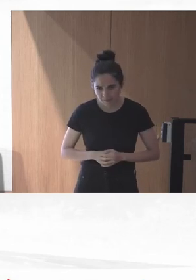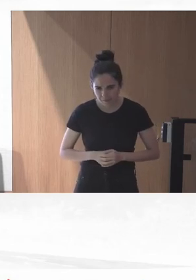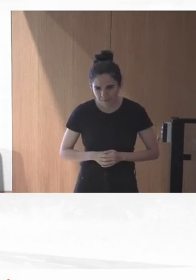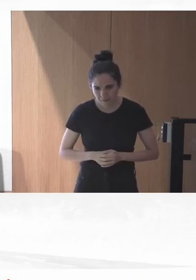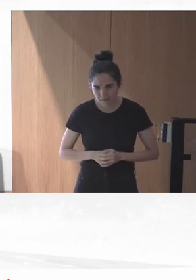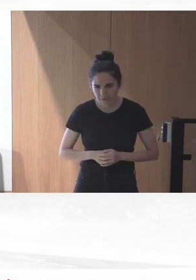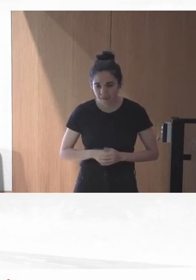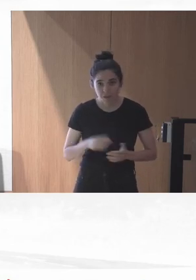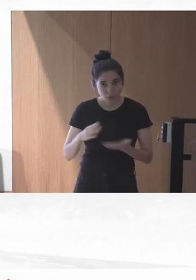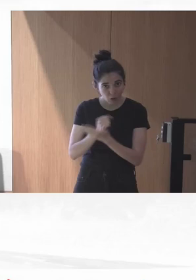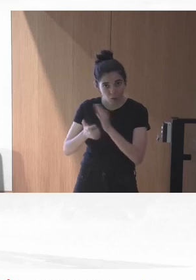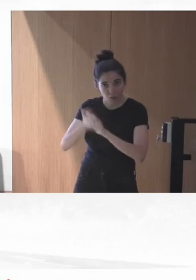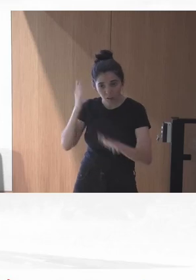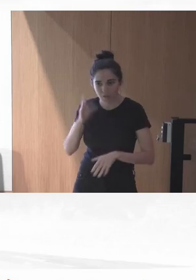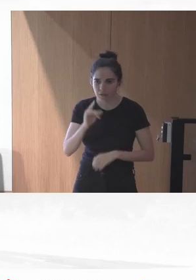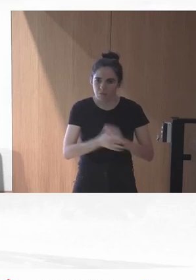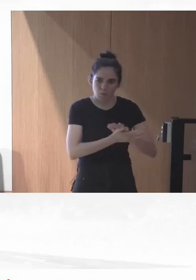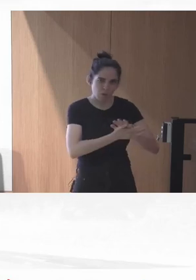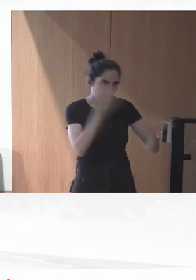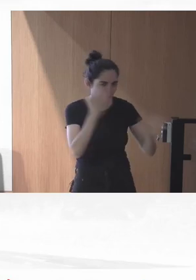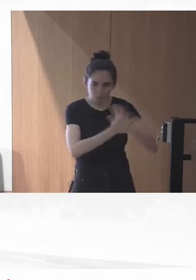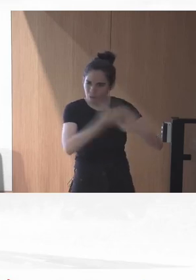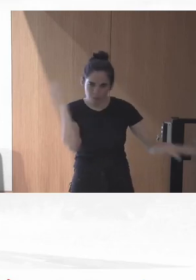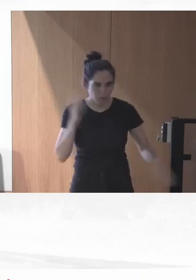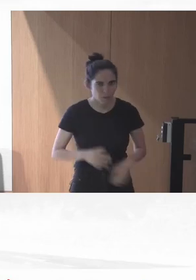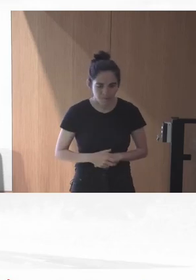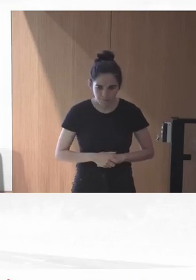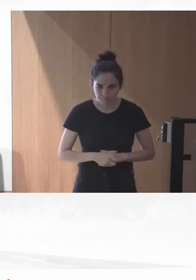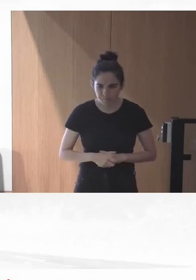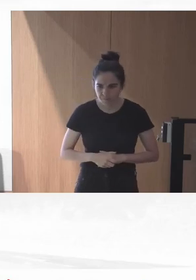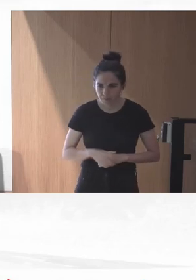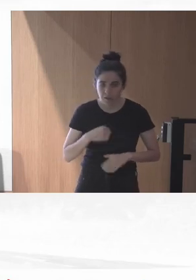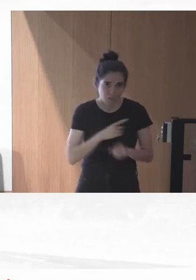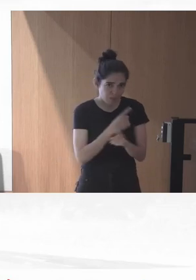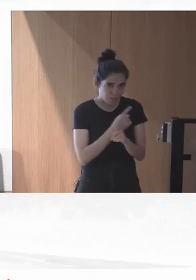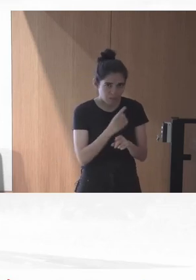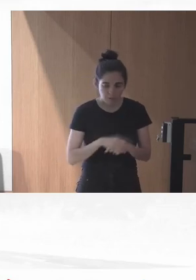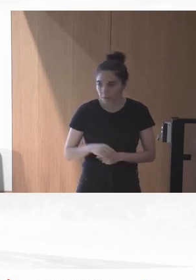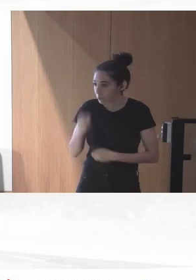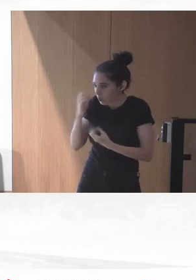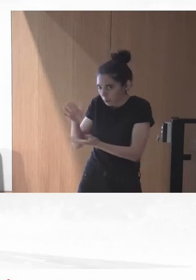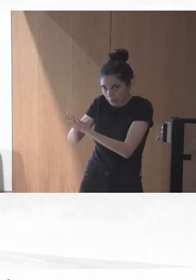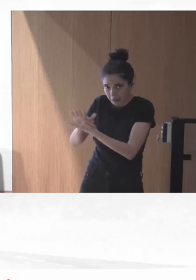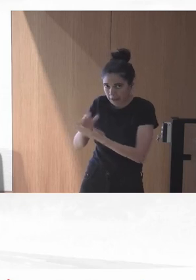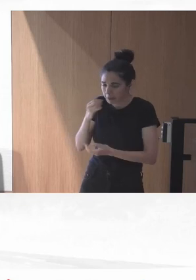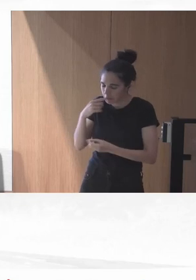muy rápido? Sí, claro, todo muy rápido, muy rápido. Yo estoy muy nervioso, Sara. No pasa nada, lo estoy haciendo muy bien.